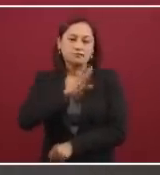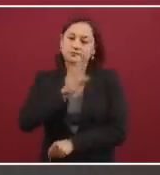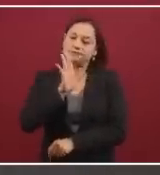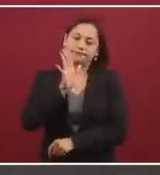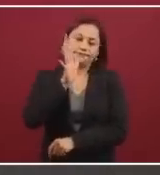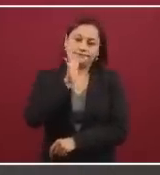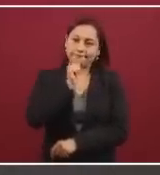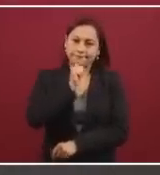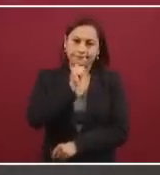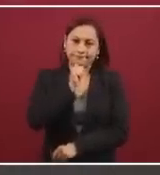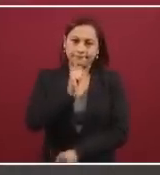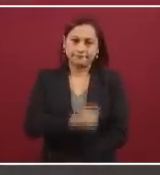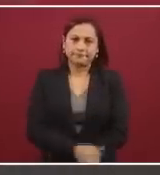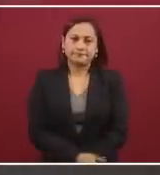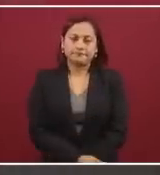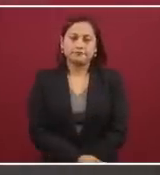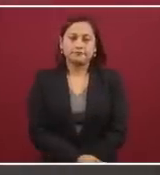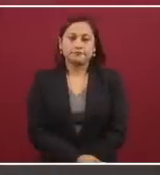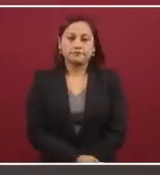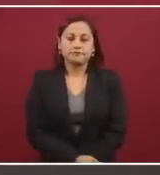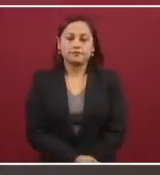para empezar